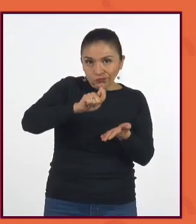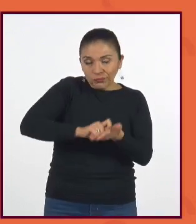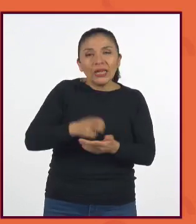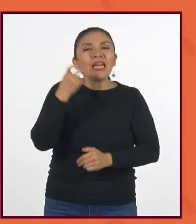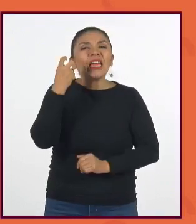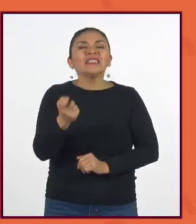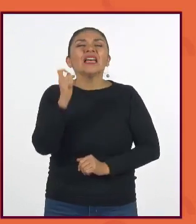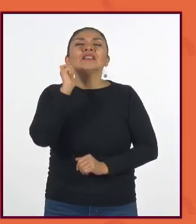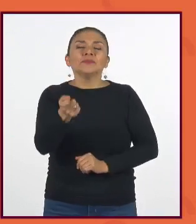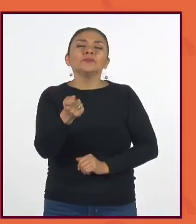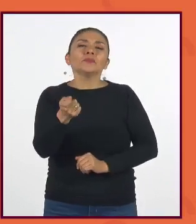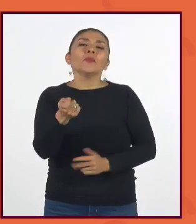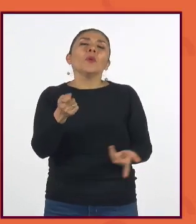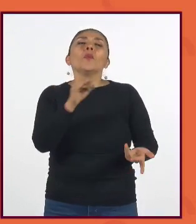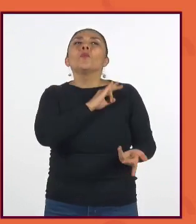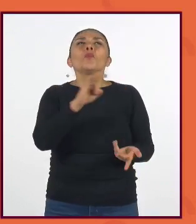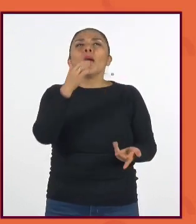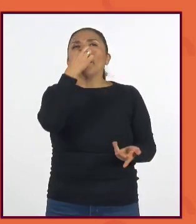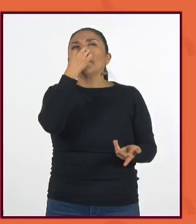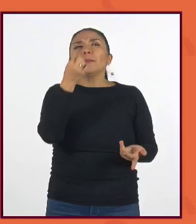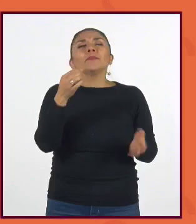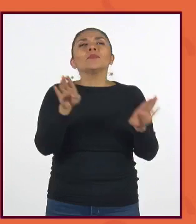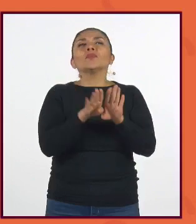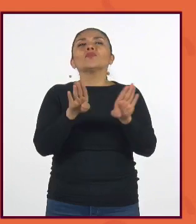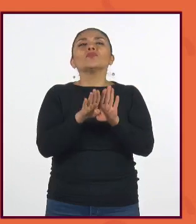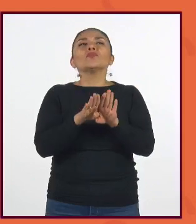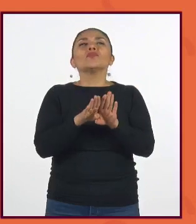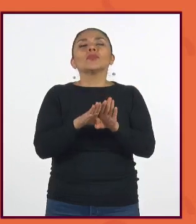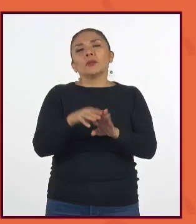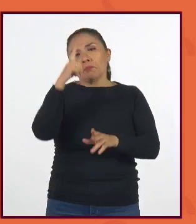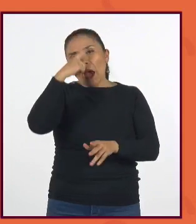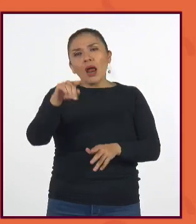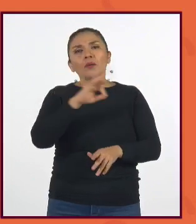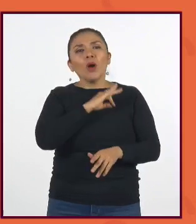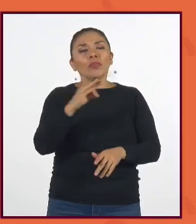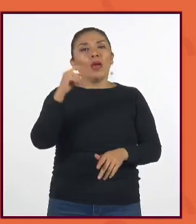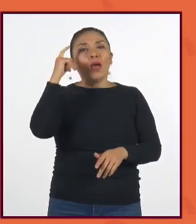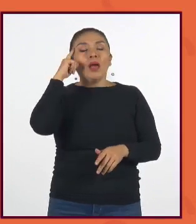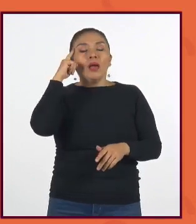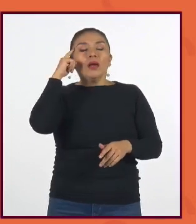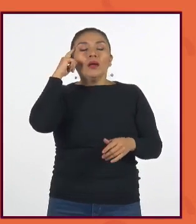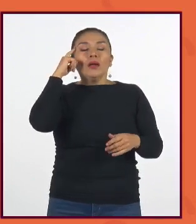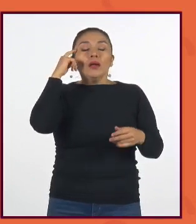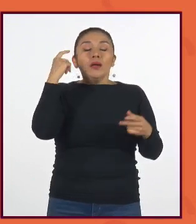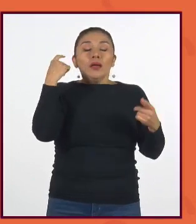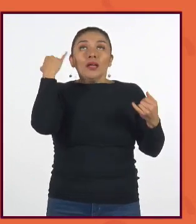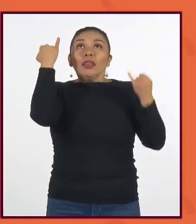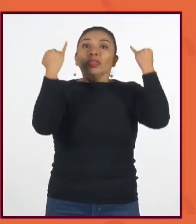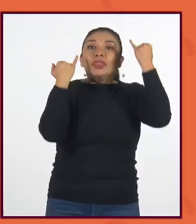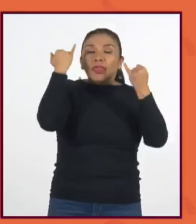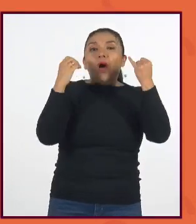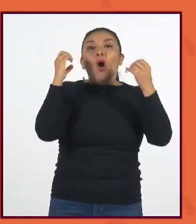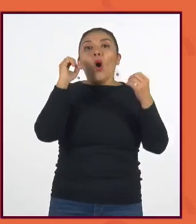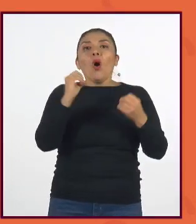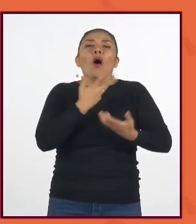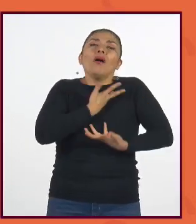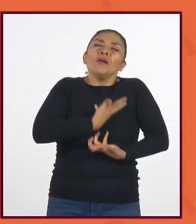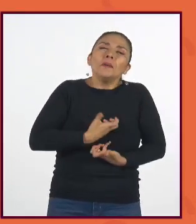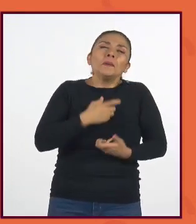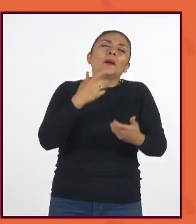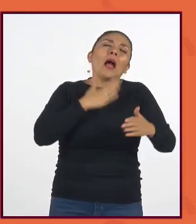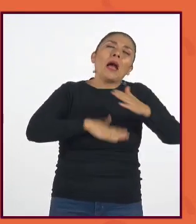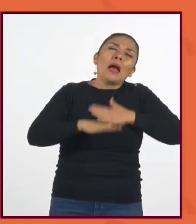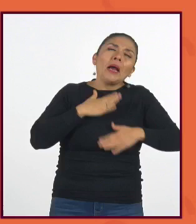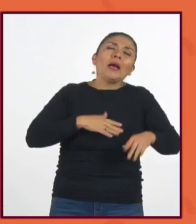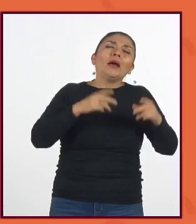medicamentos que pueden hacer pueden ser estimulantes o depresores del sistema nervioso, pero que están